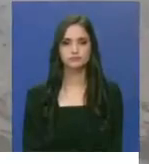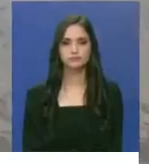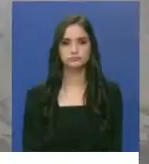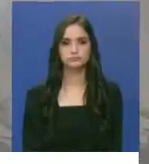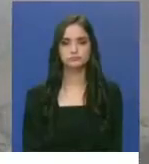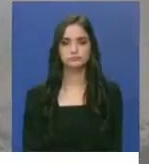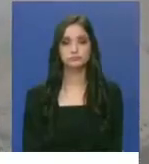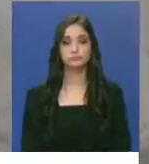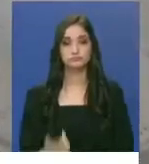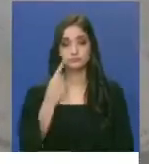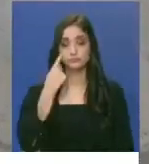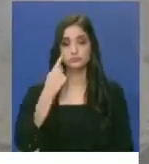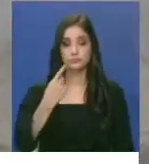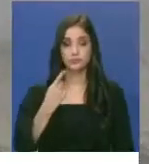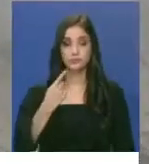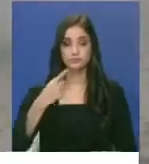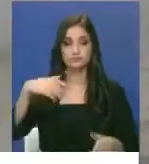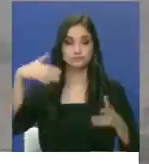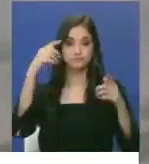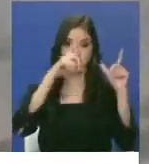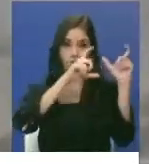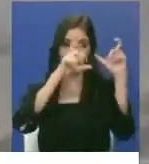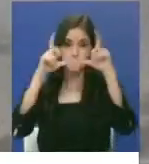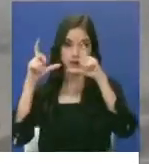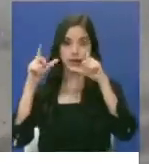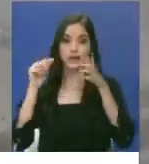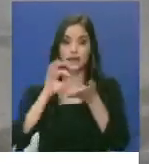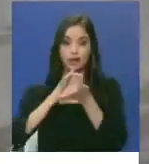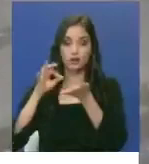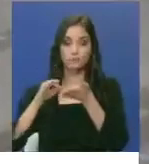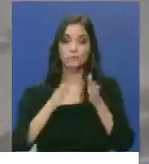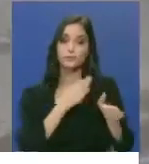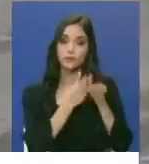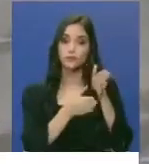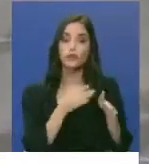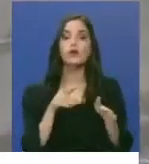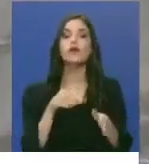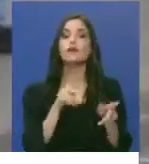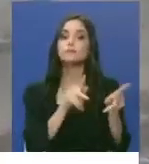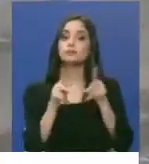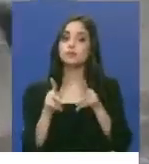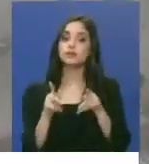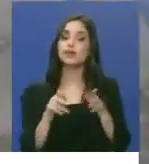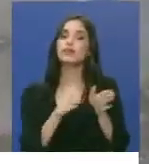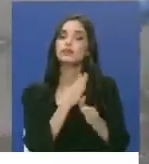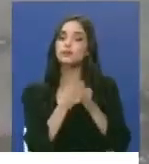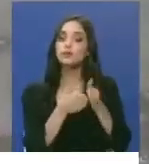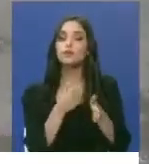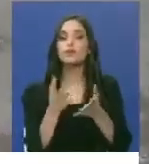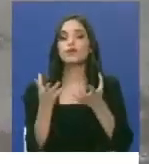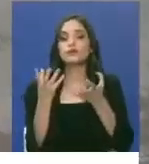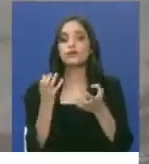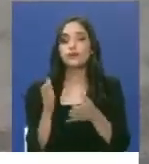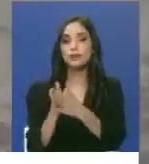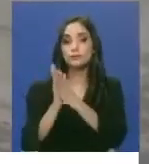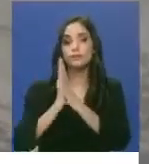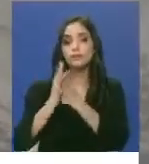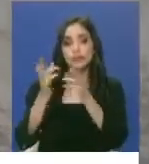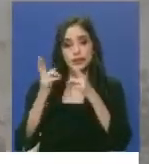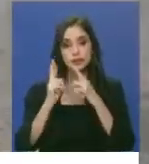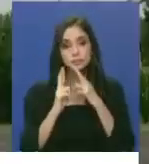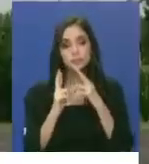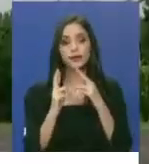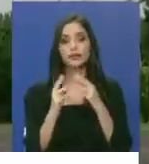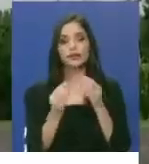Bien, son las imágenes en directo desde Colón. Los colonenses están exigiendo respuestas a esas diversas peticiones. Hay